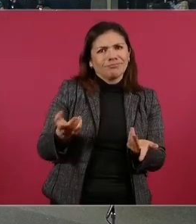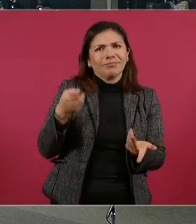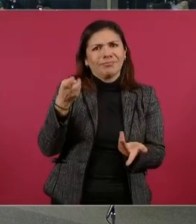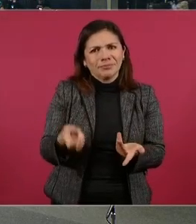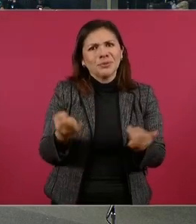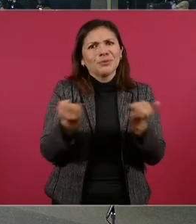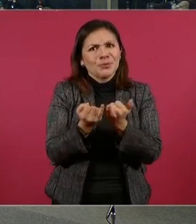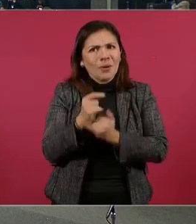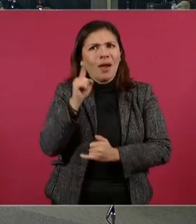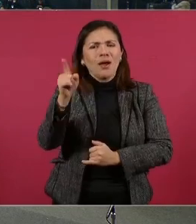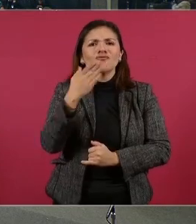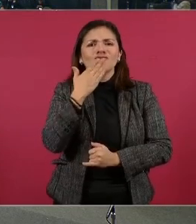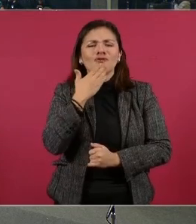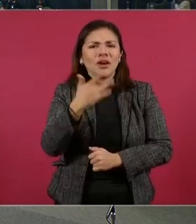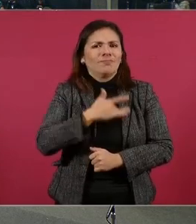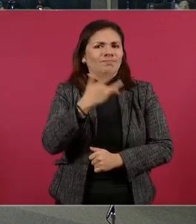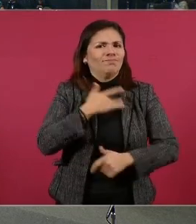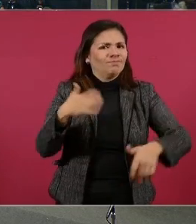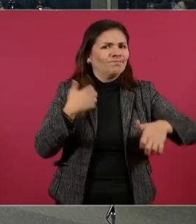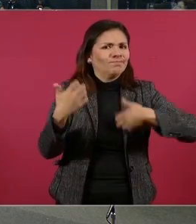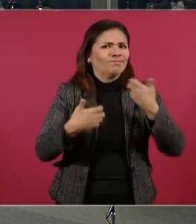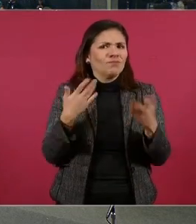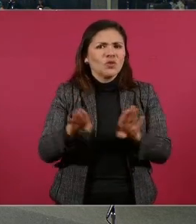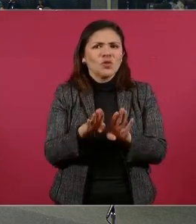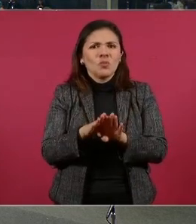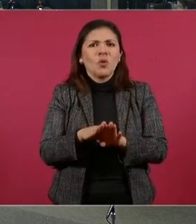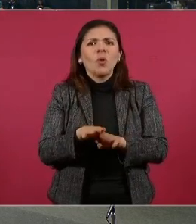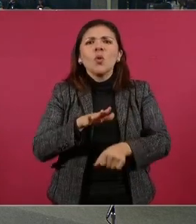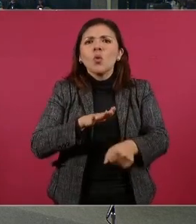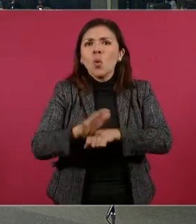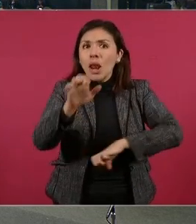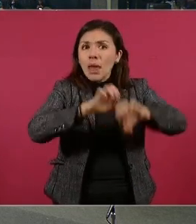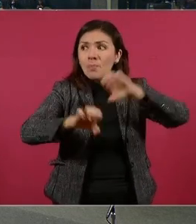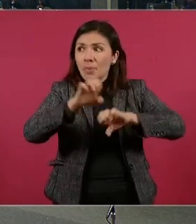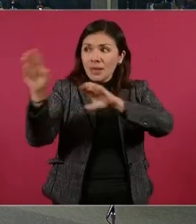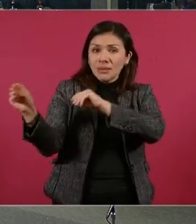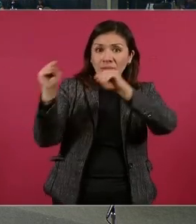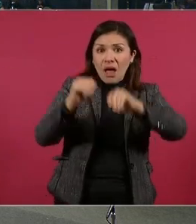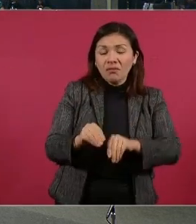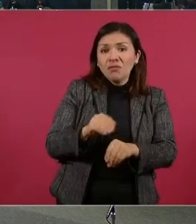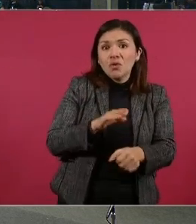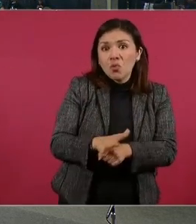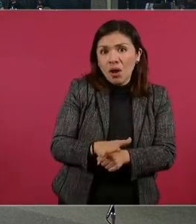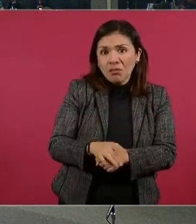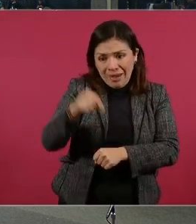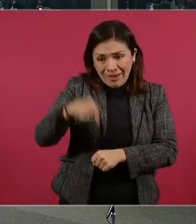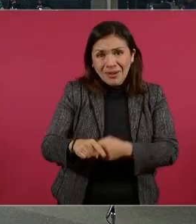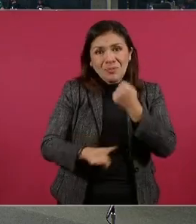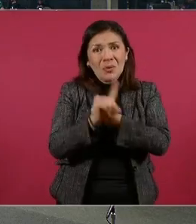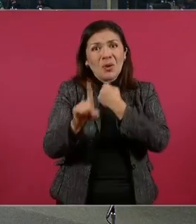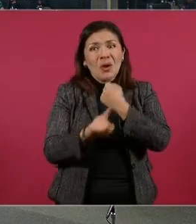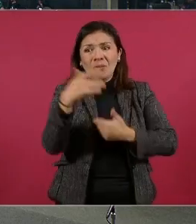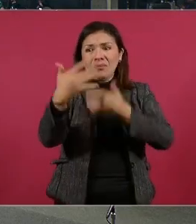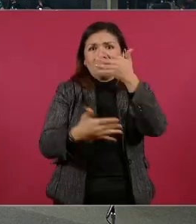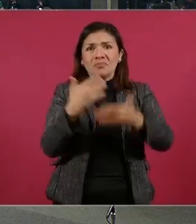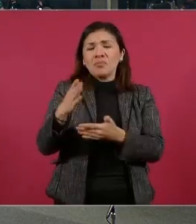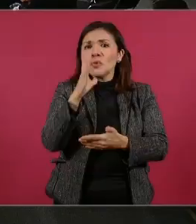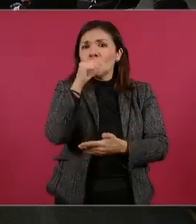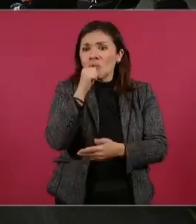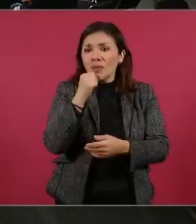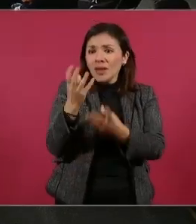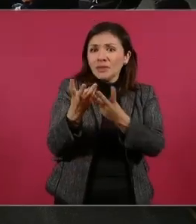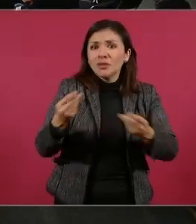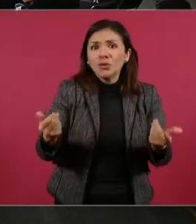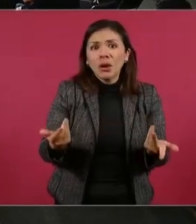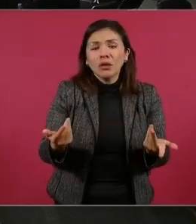también hay quejas ahí en Sonora sobre estos eh qué empresas va a traer si no puede resolver ni lo del río Sonora O sea hay otras